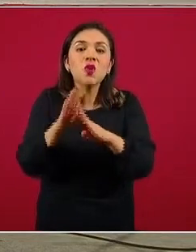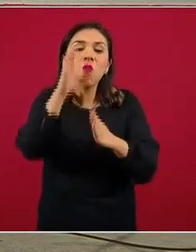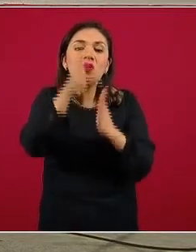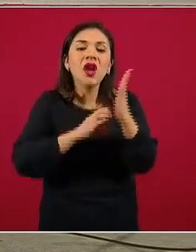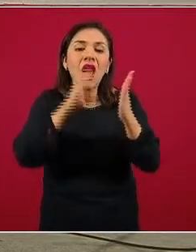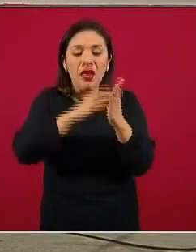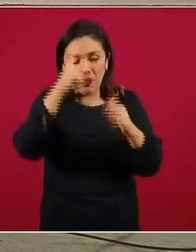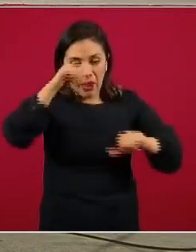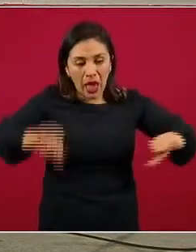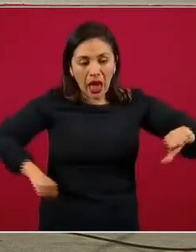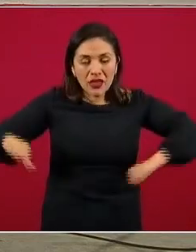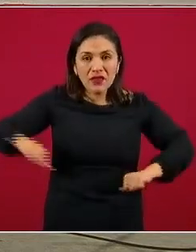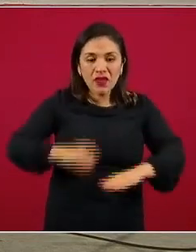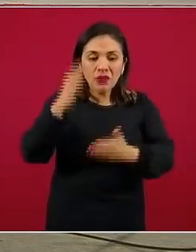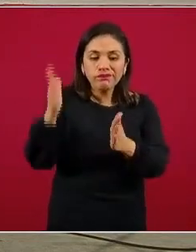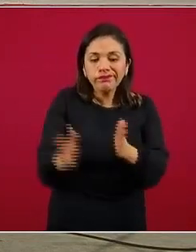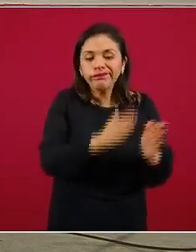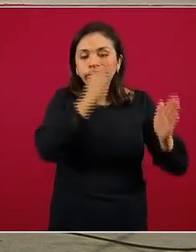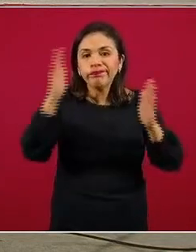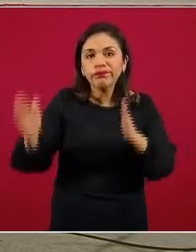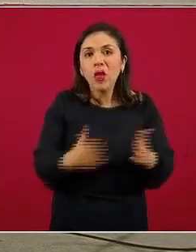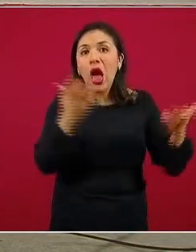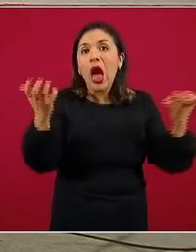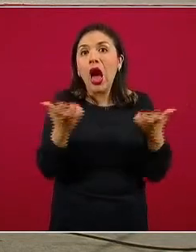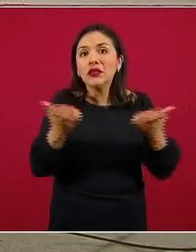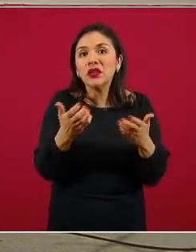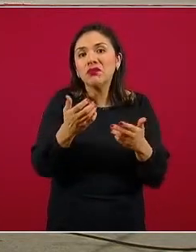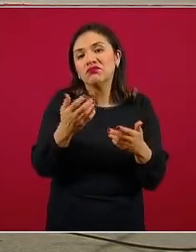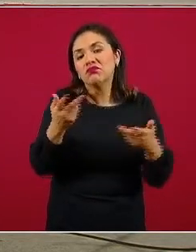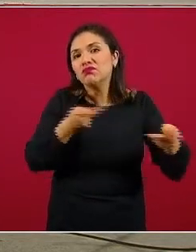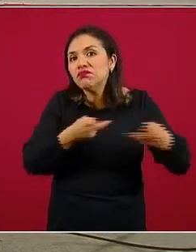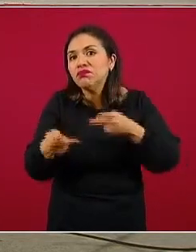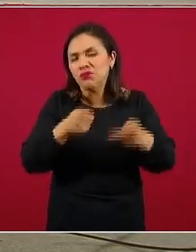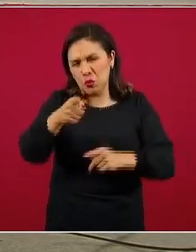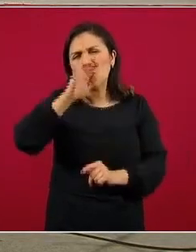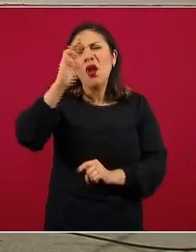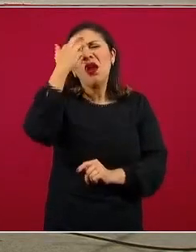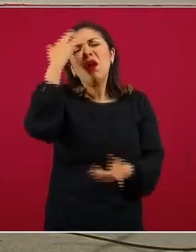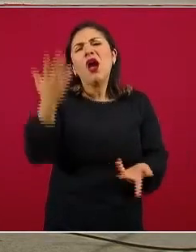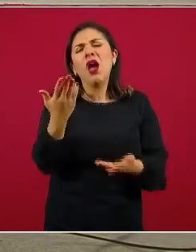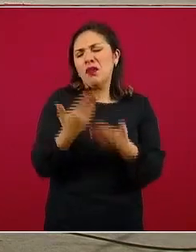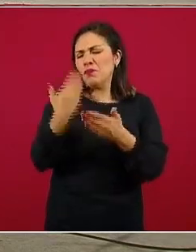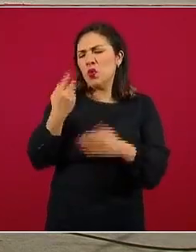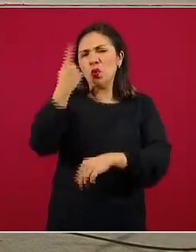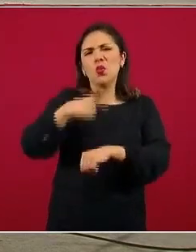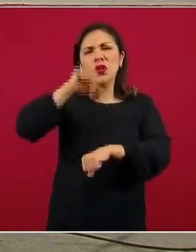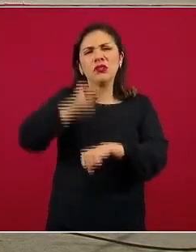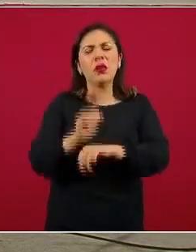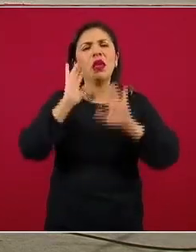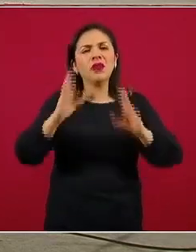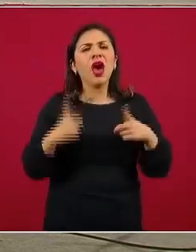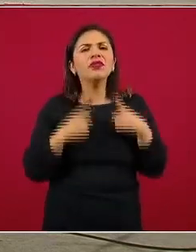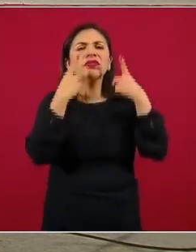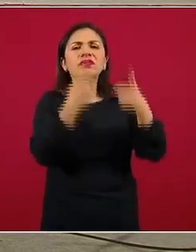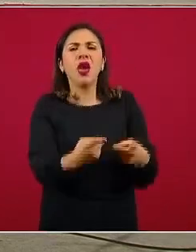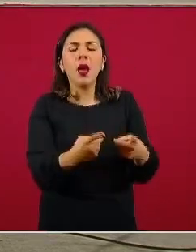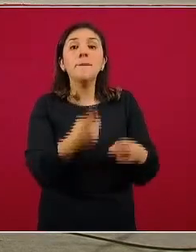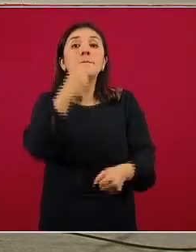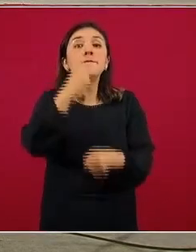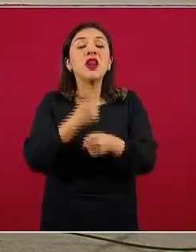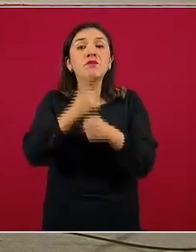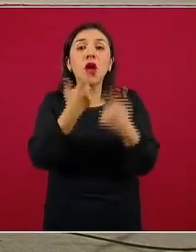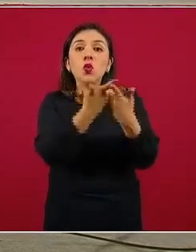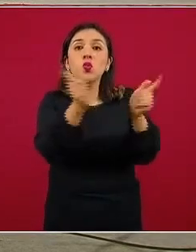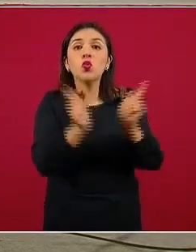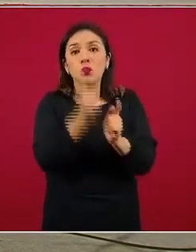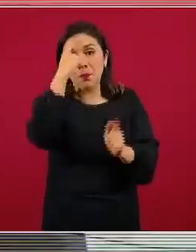de actividades que ha estado llevándose a cabo. Recordemos que la semana pasada se entregó ya el primer